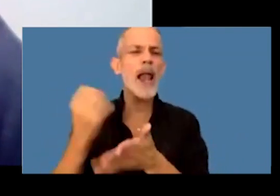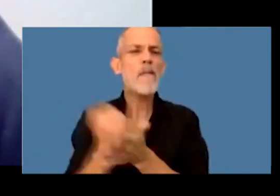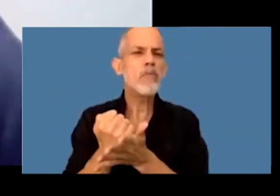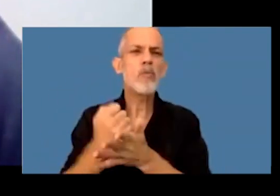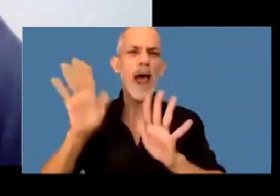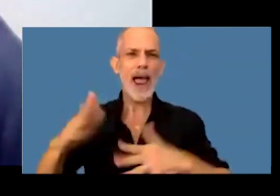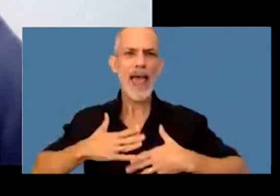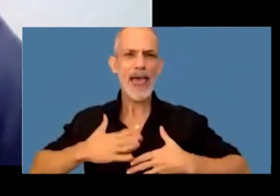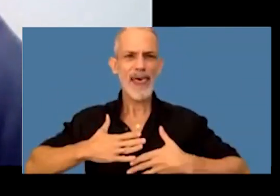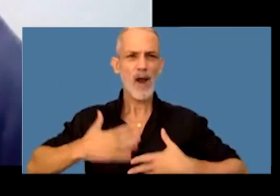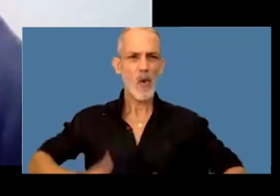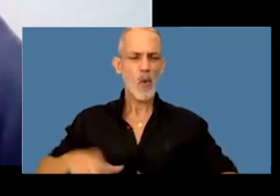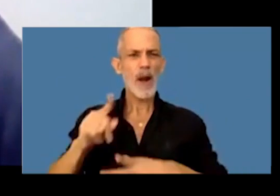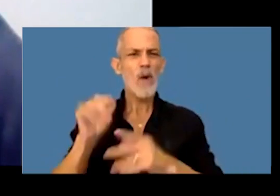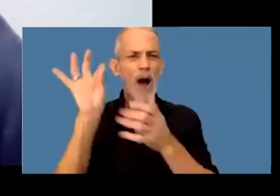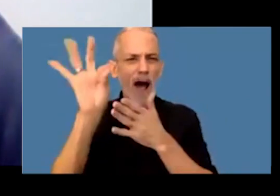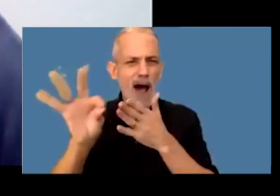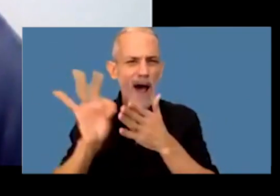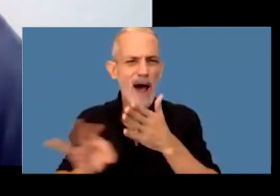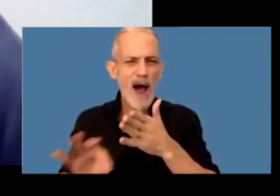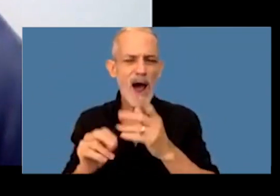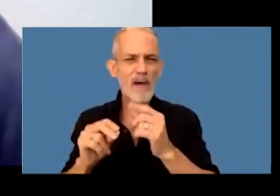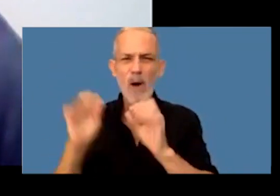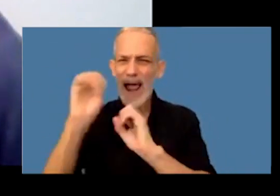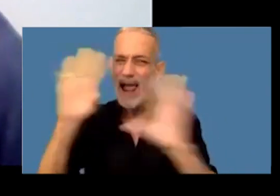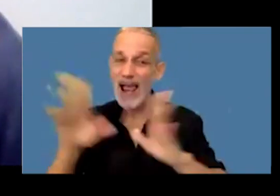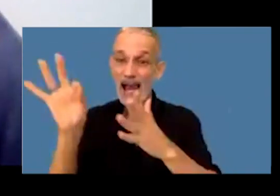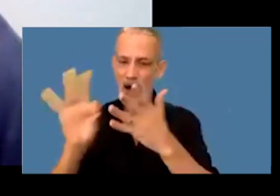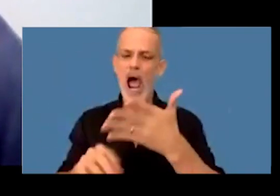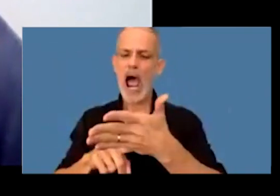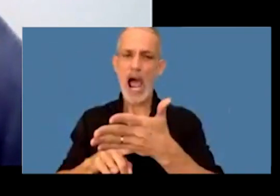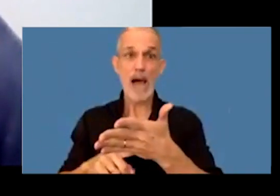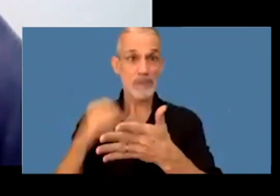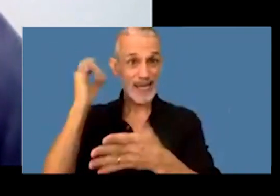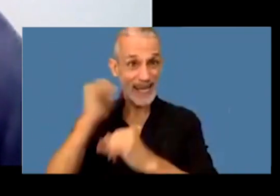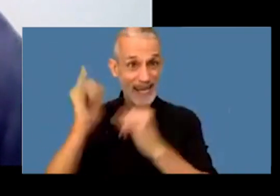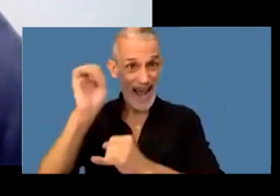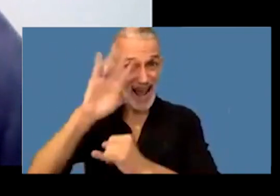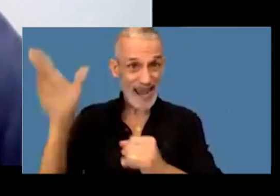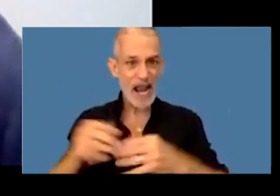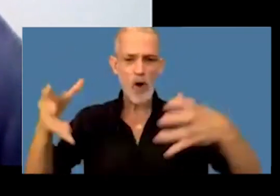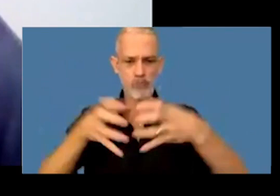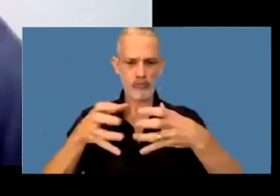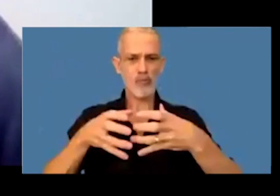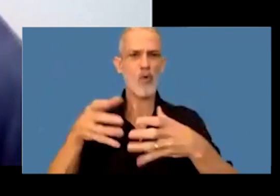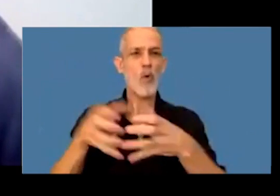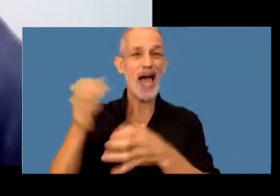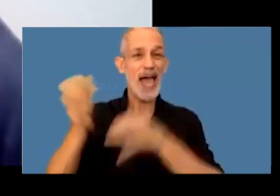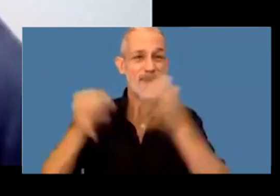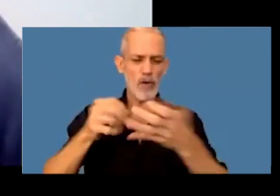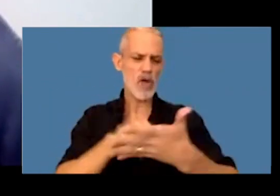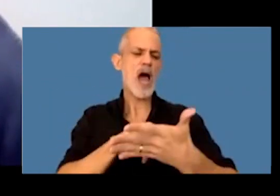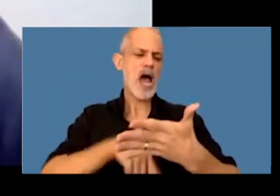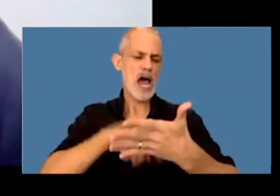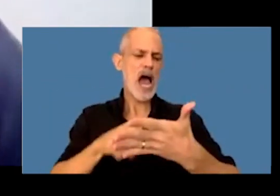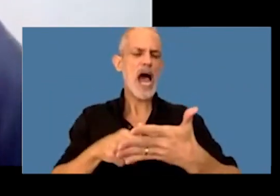persona, ¿sí? Y detallado lo más posible, porque eso le va a permitir justamente a la Junta Evaluadora hacer la evaluación lo más